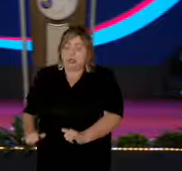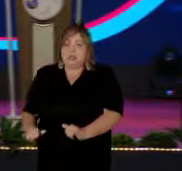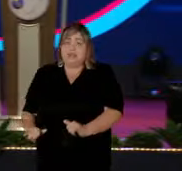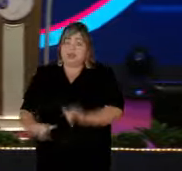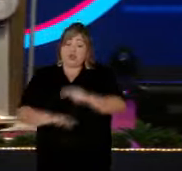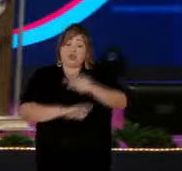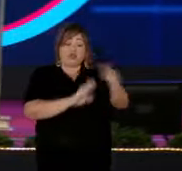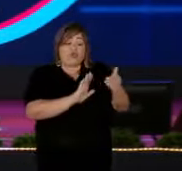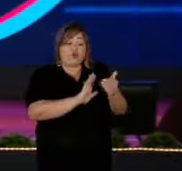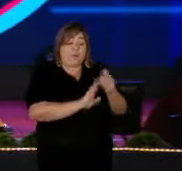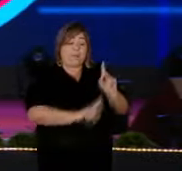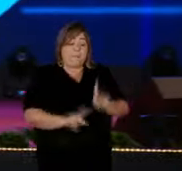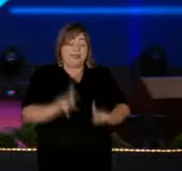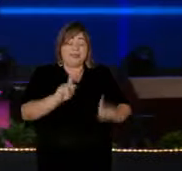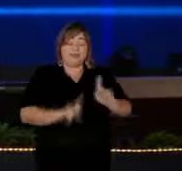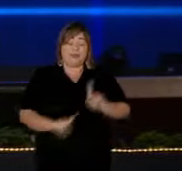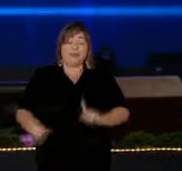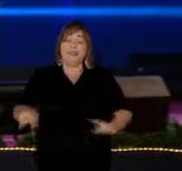todo el mundo.